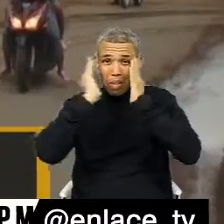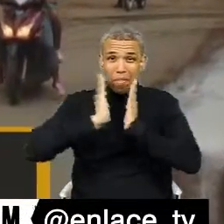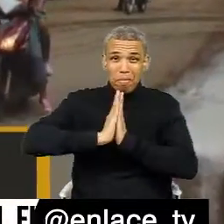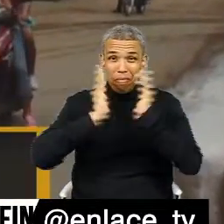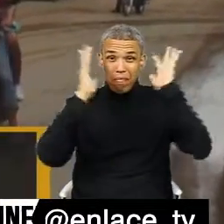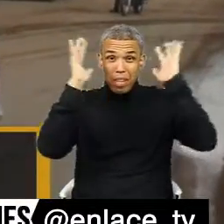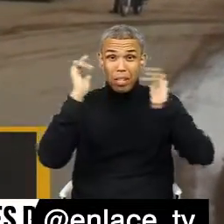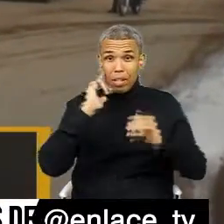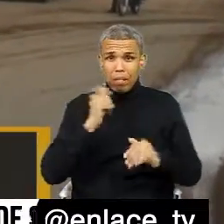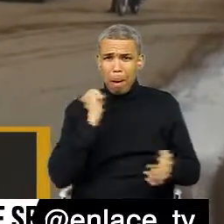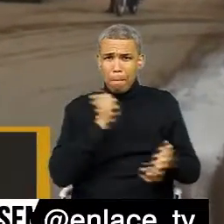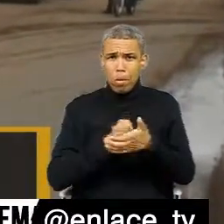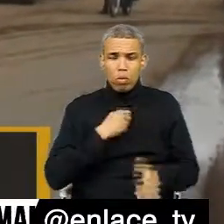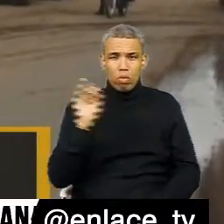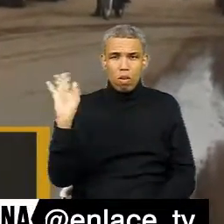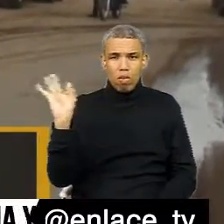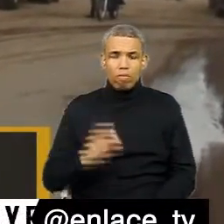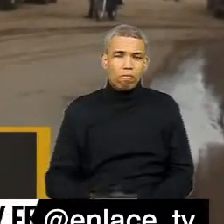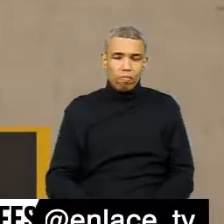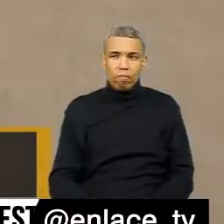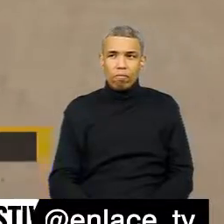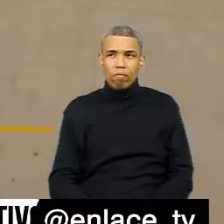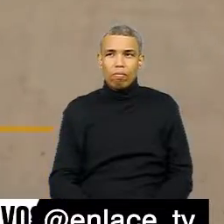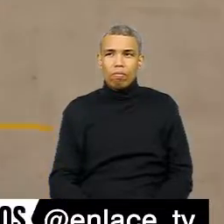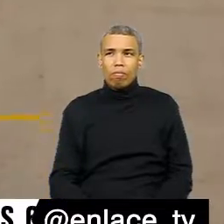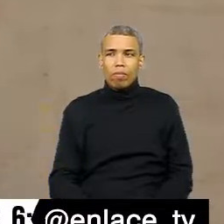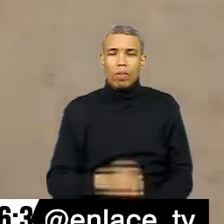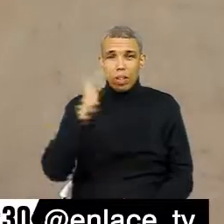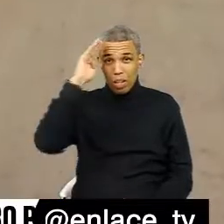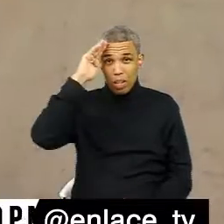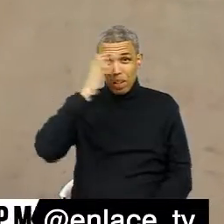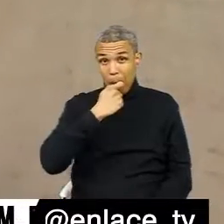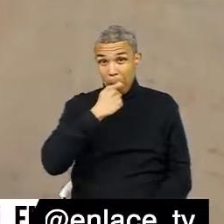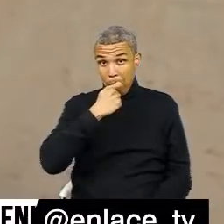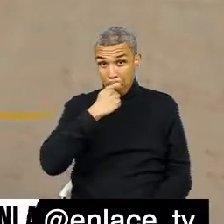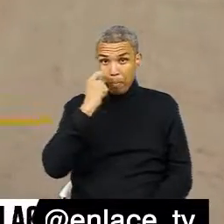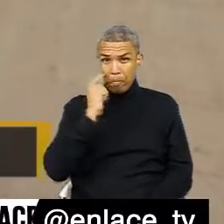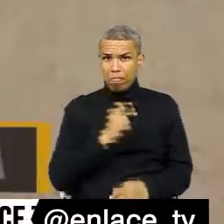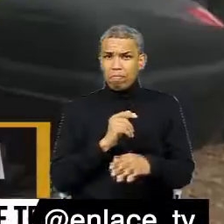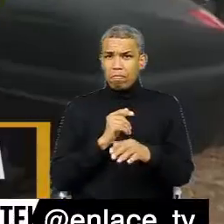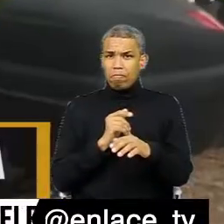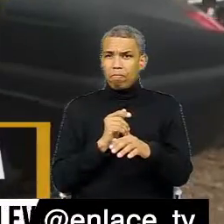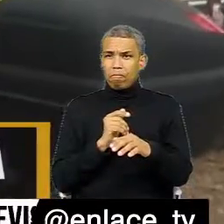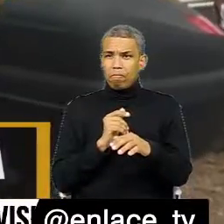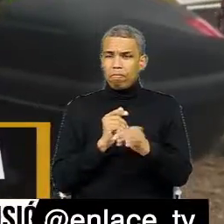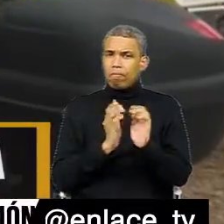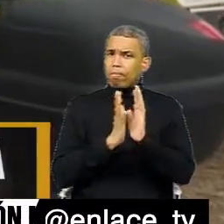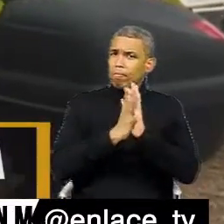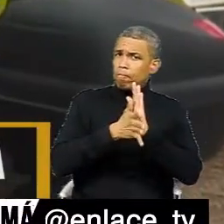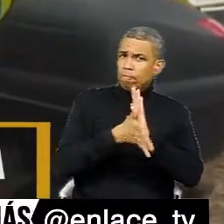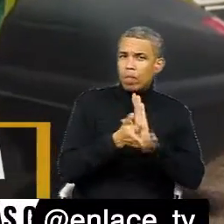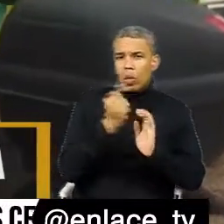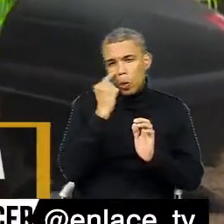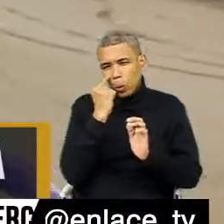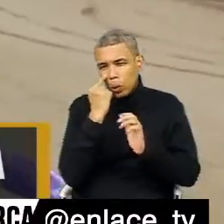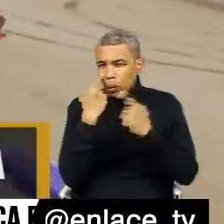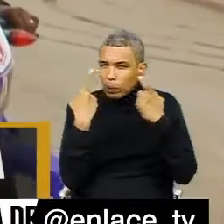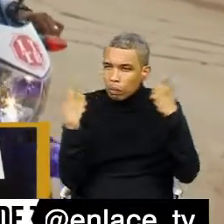esta celebración del Día de la Virgen del Carmen, las autoridades de tránsito aprovecharon para que los conductores tomaran un poco más de conciencia